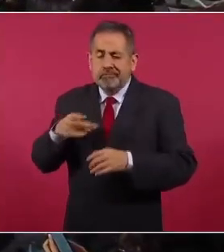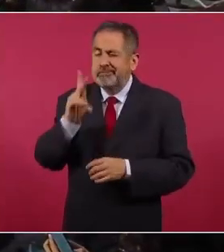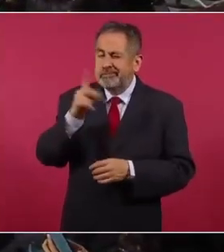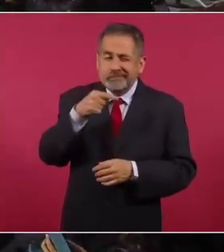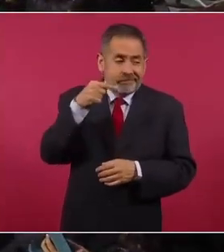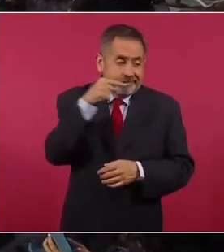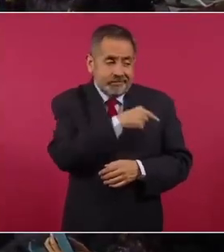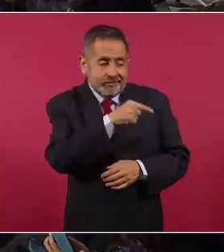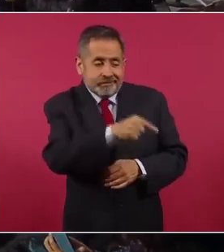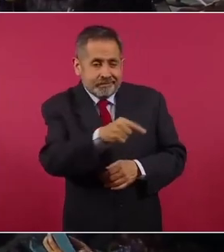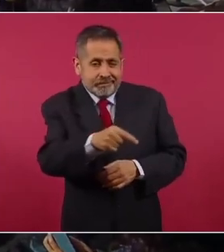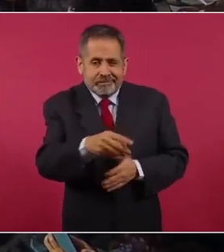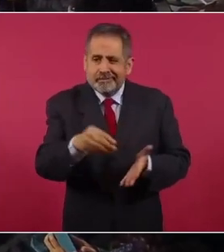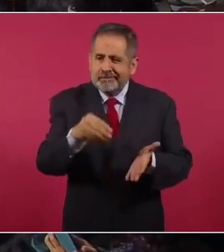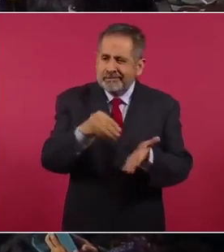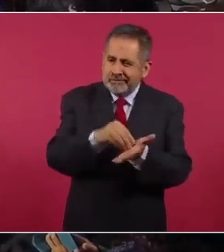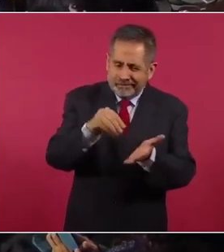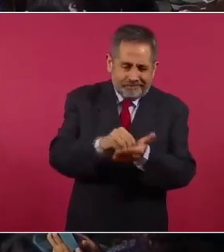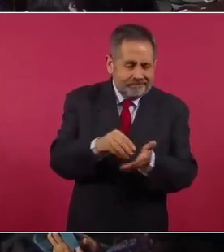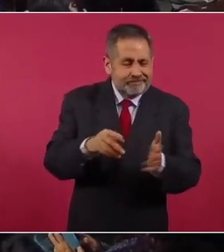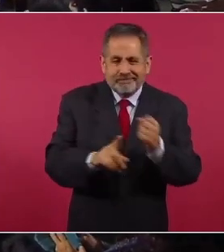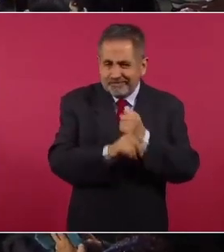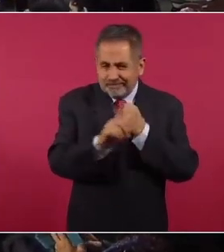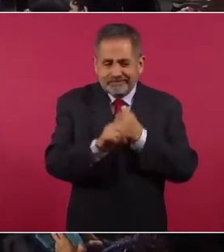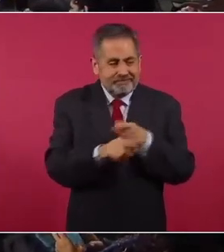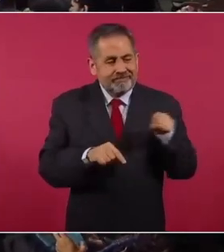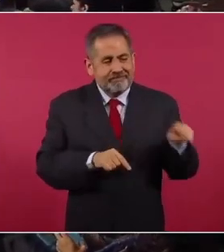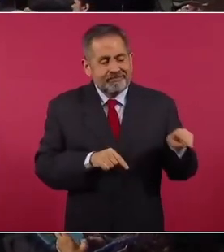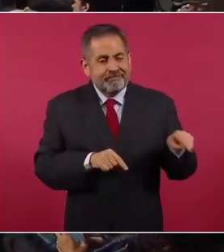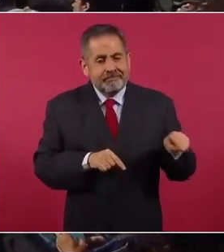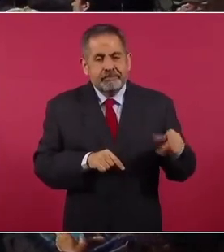sigue habiendo